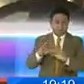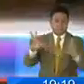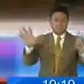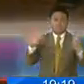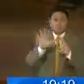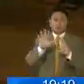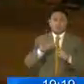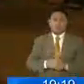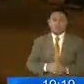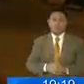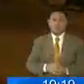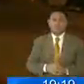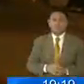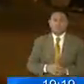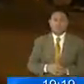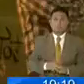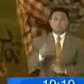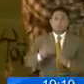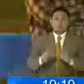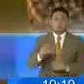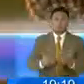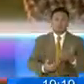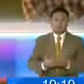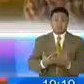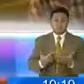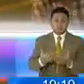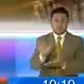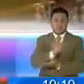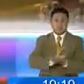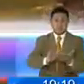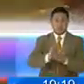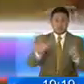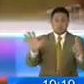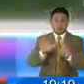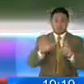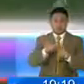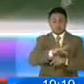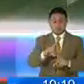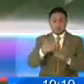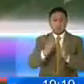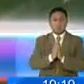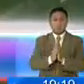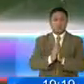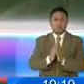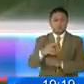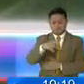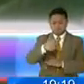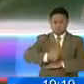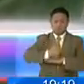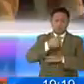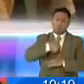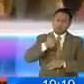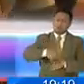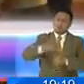Collao. Los moradores del barrio de Coto Collao piden a las autoridades que se coloque señalización en el lugar, puesto que los accidentes son